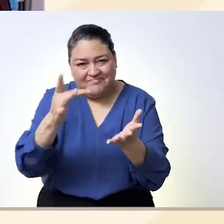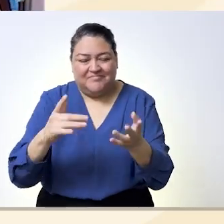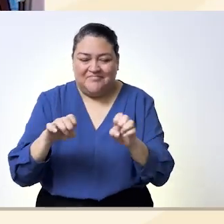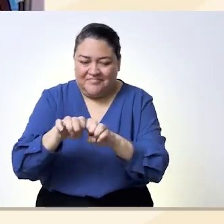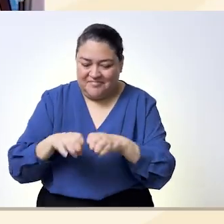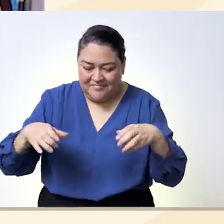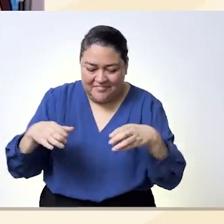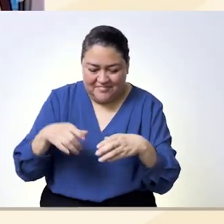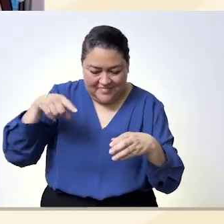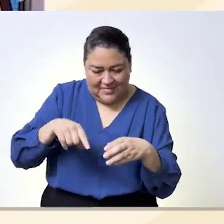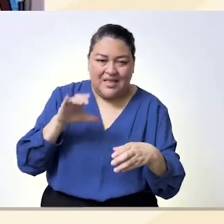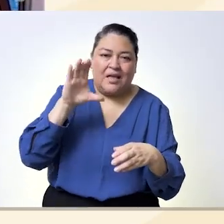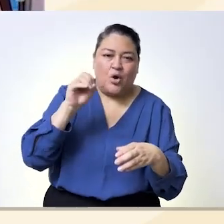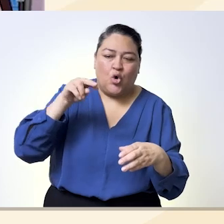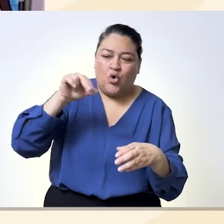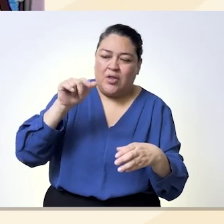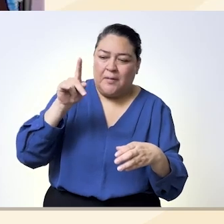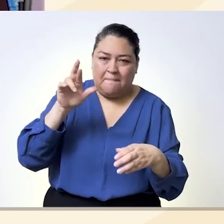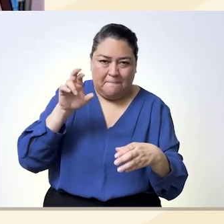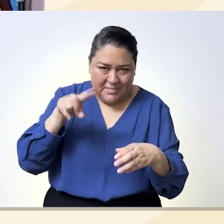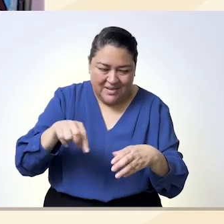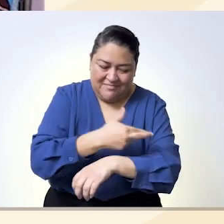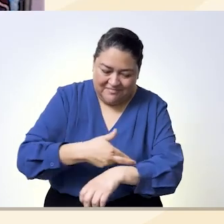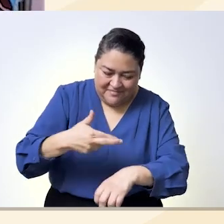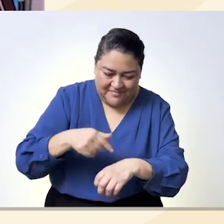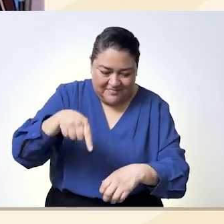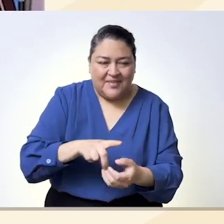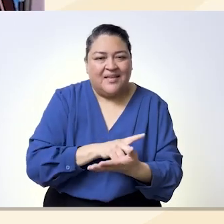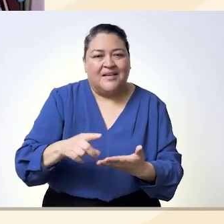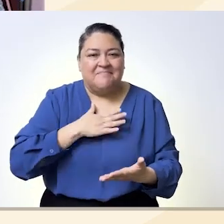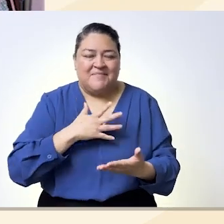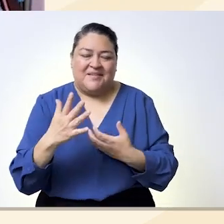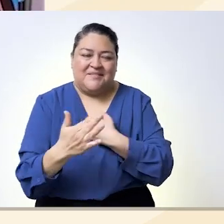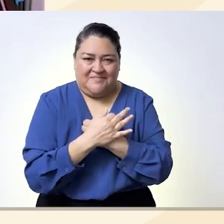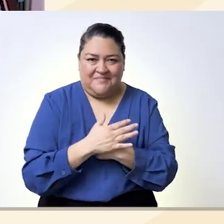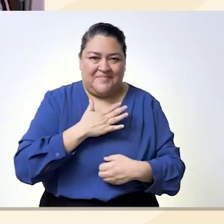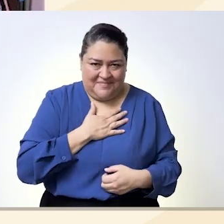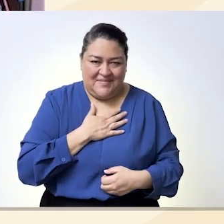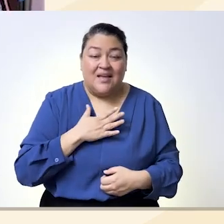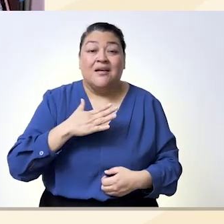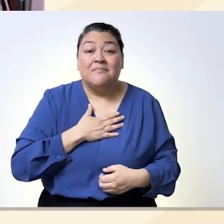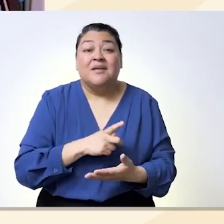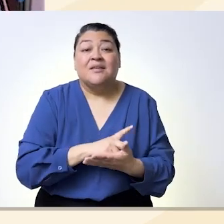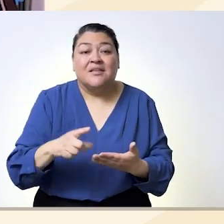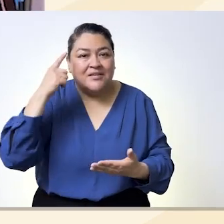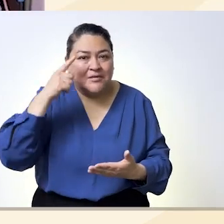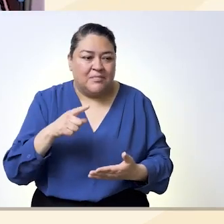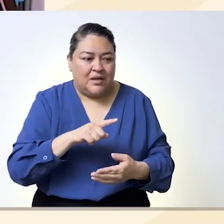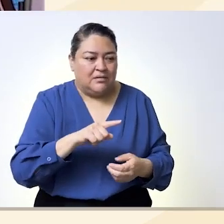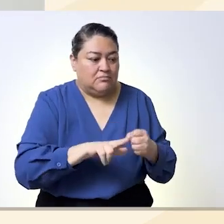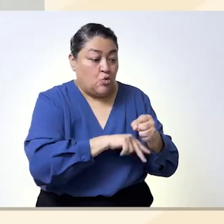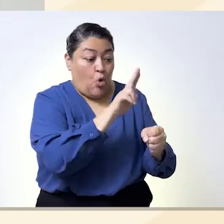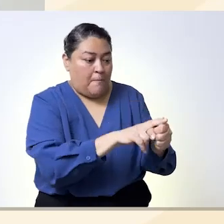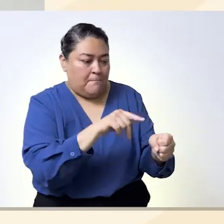posible este programa. Mis derechos me acompañan. Es la posibilidad de abandonar la palabra normalidad. Yo creo que es como la